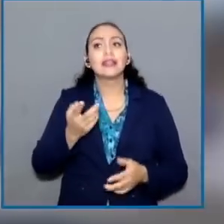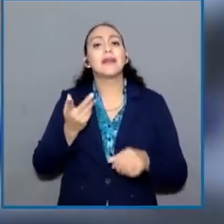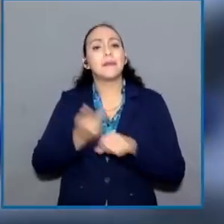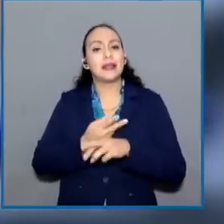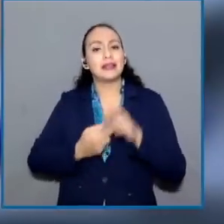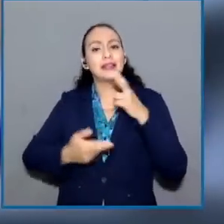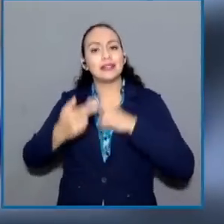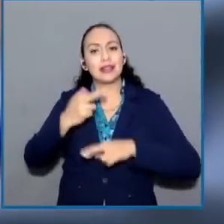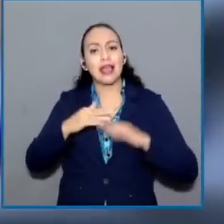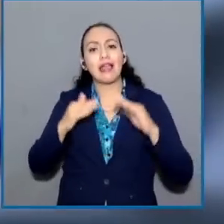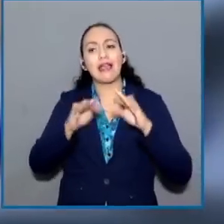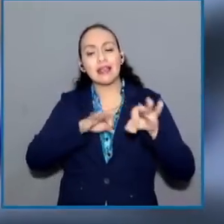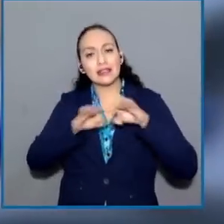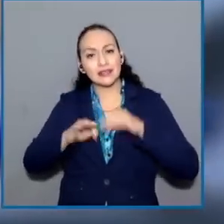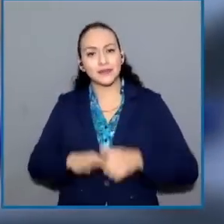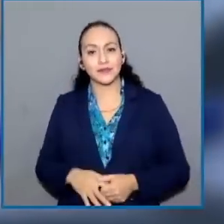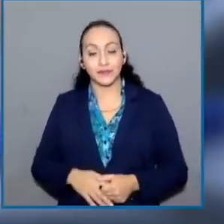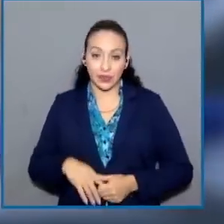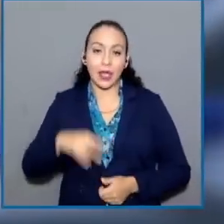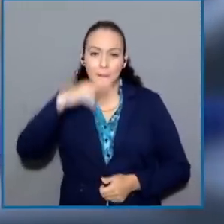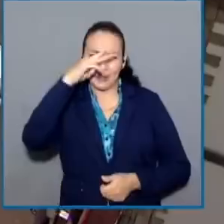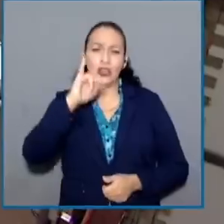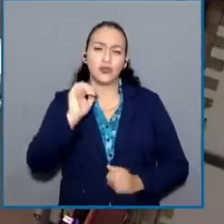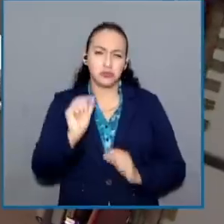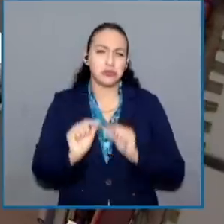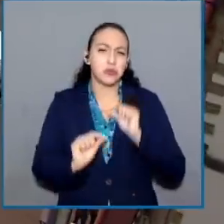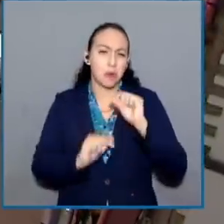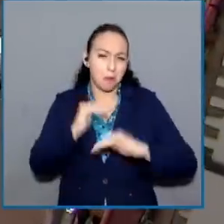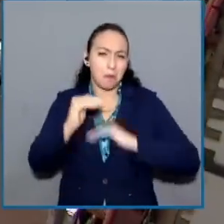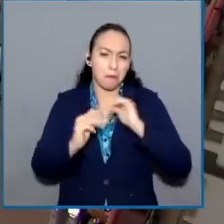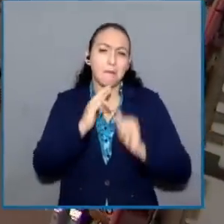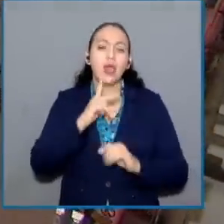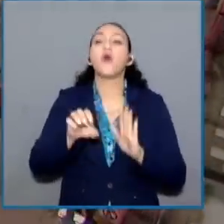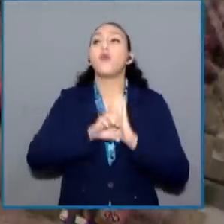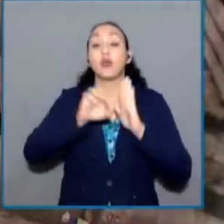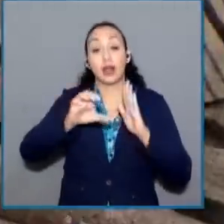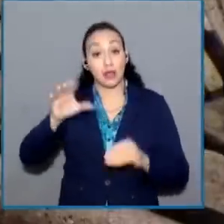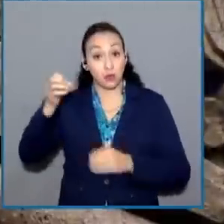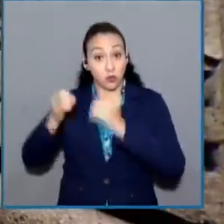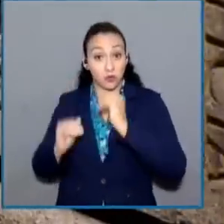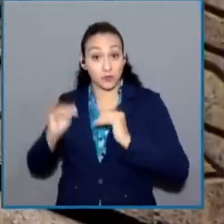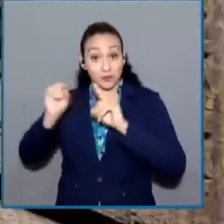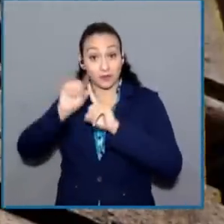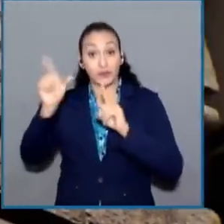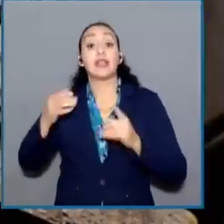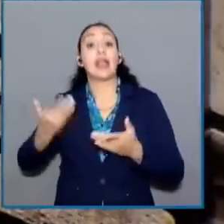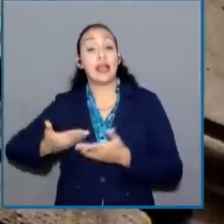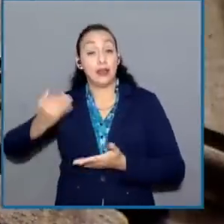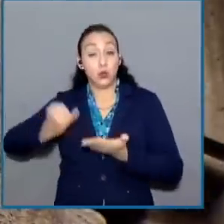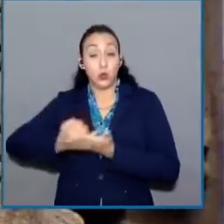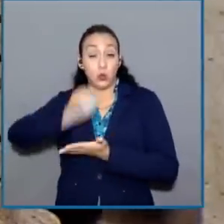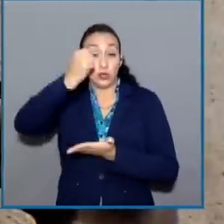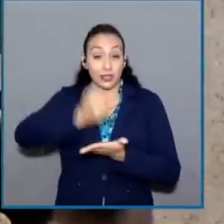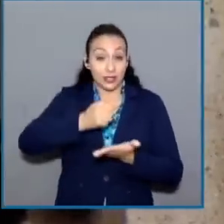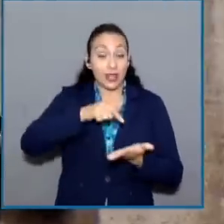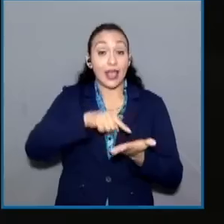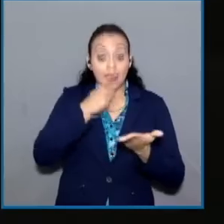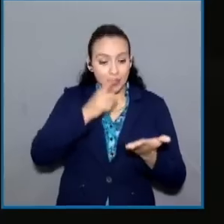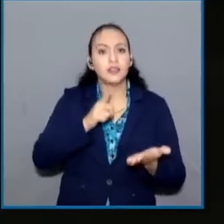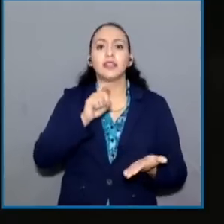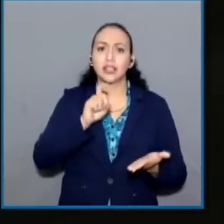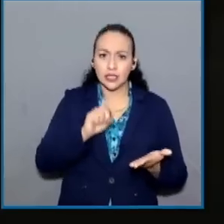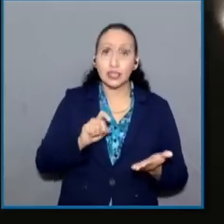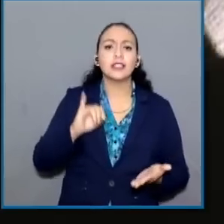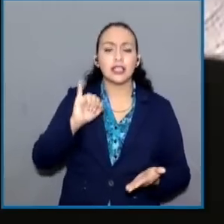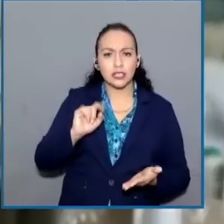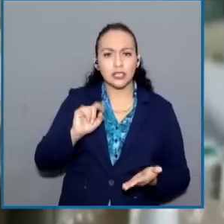México ha tenido logros trascendentales, como la sentencia de la Suprema Corte de Justicia de la Nación que reconoce el derecho al cuidado. Sin